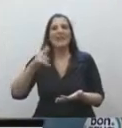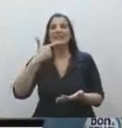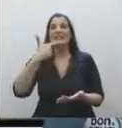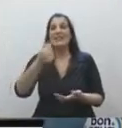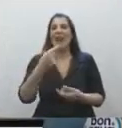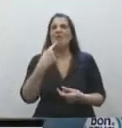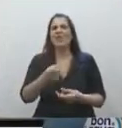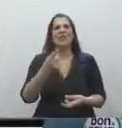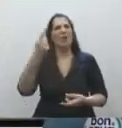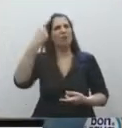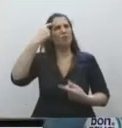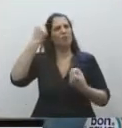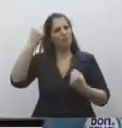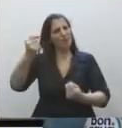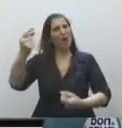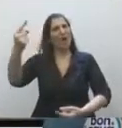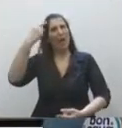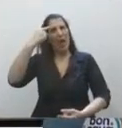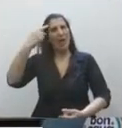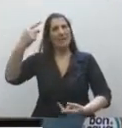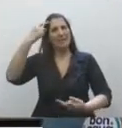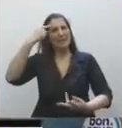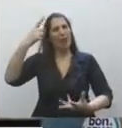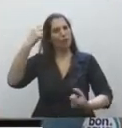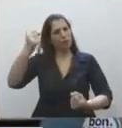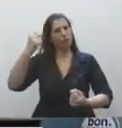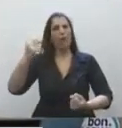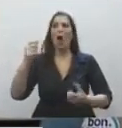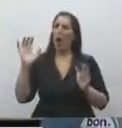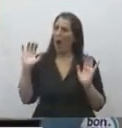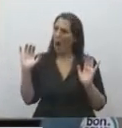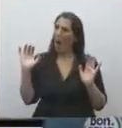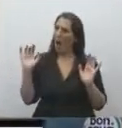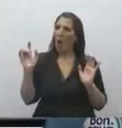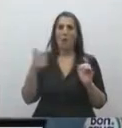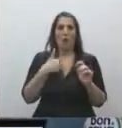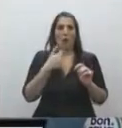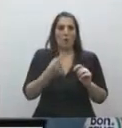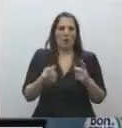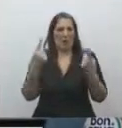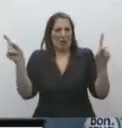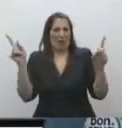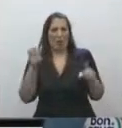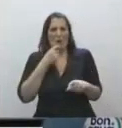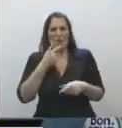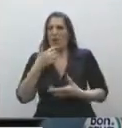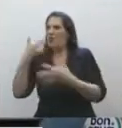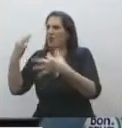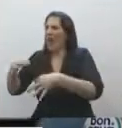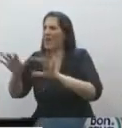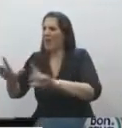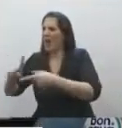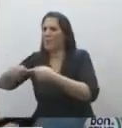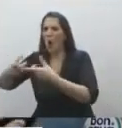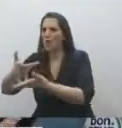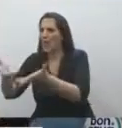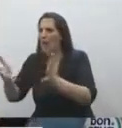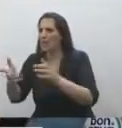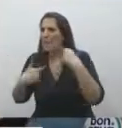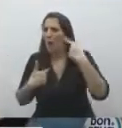en Córdoba, es decir, en todos lados, la sociedad nuevamente se está movilizando, y creo que en